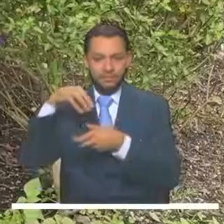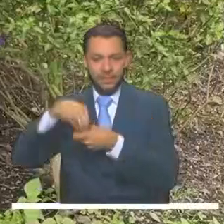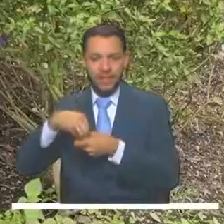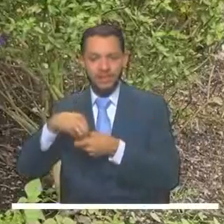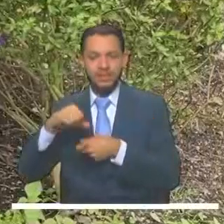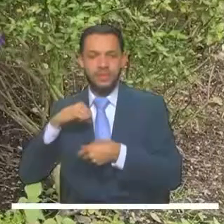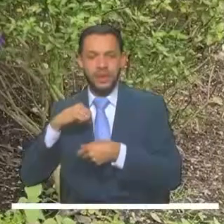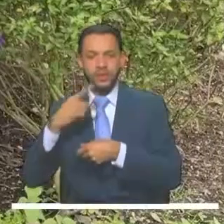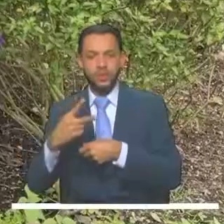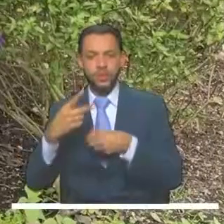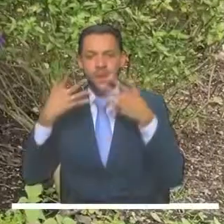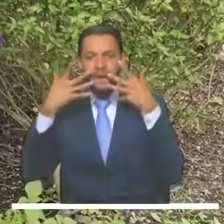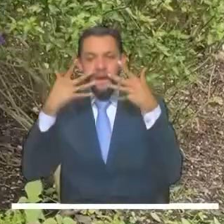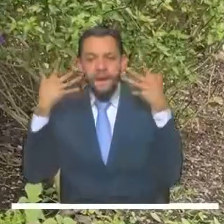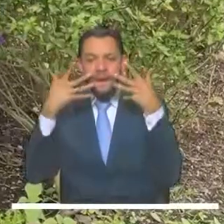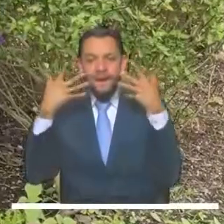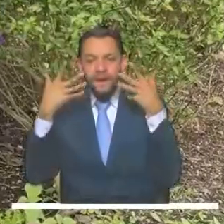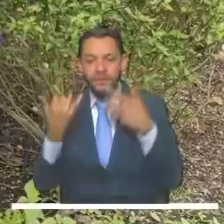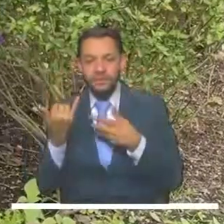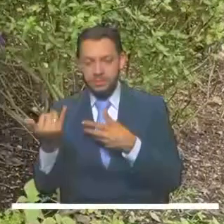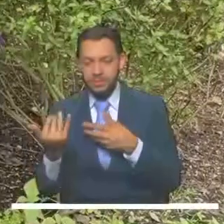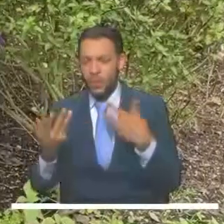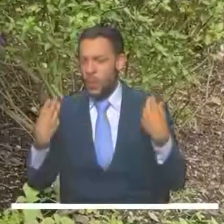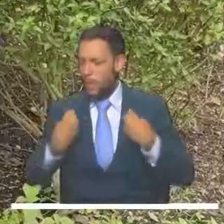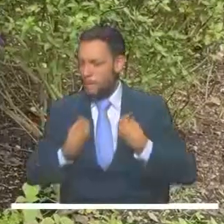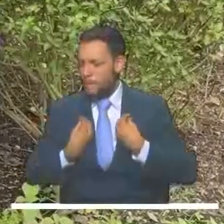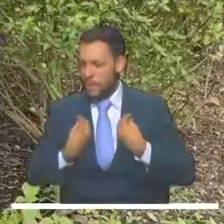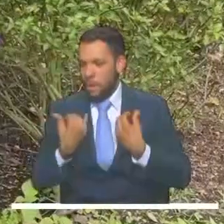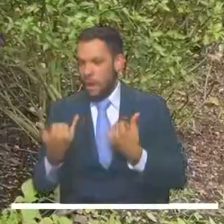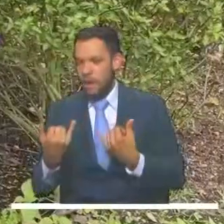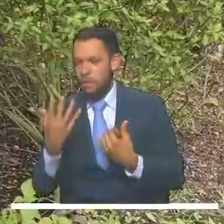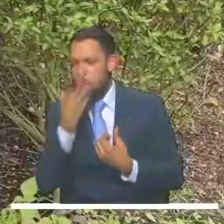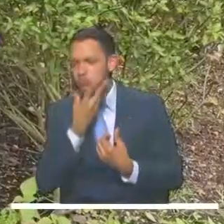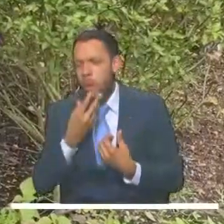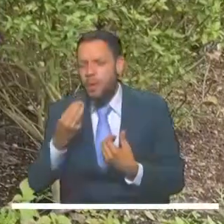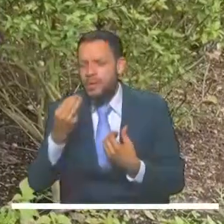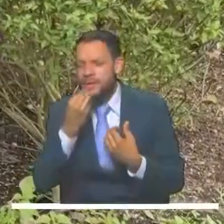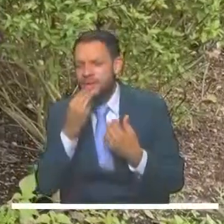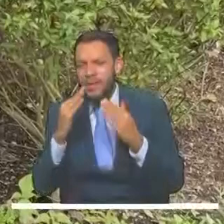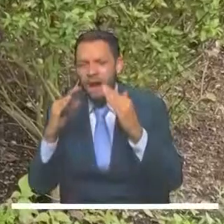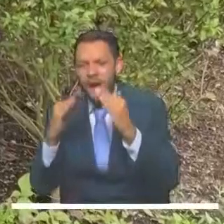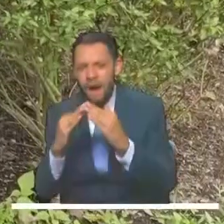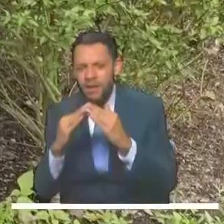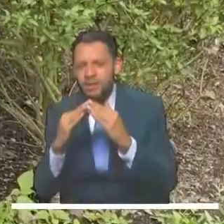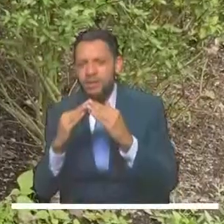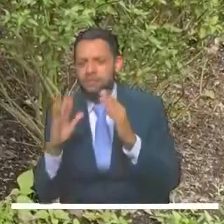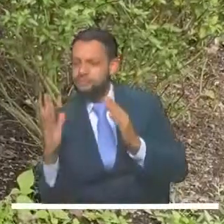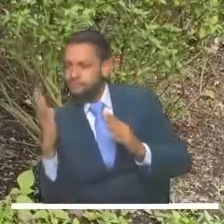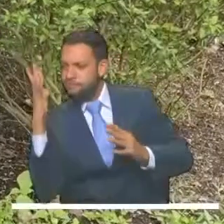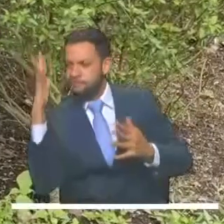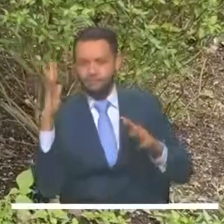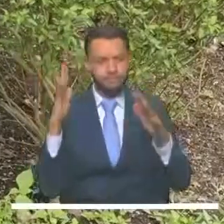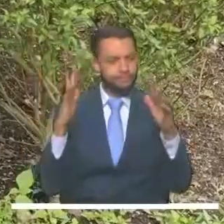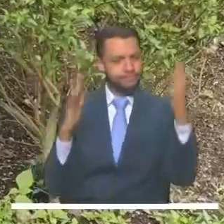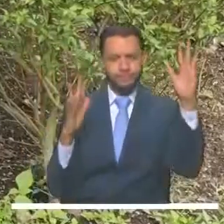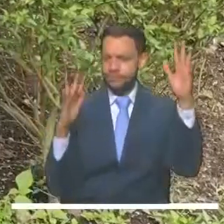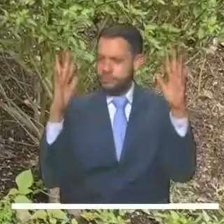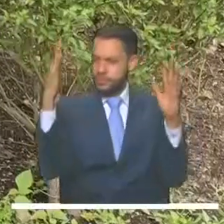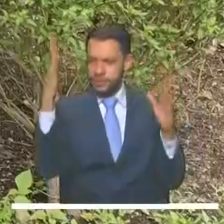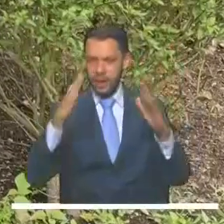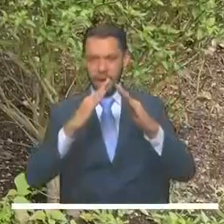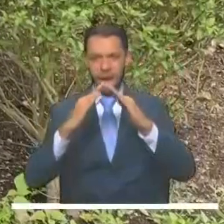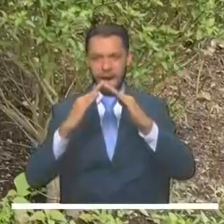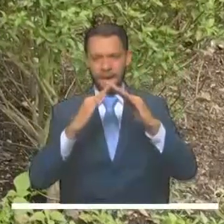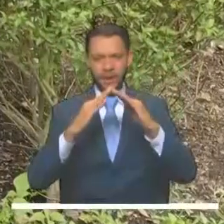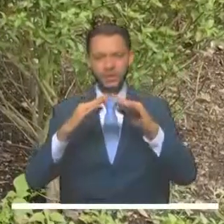gatitos viven acá sitio al aire libre a eso lo que tenemos que llegar